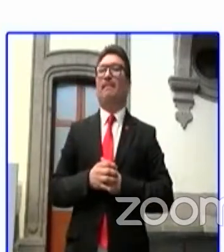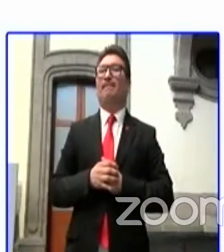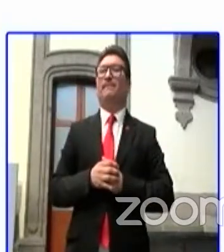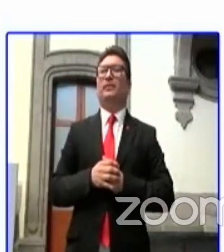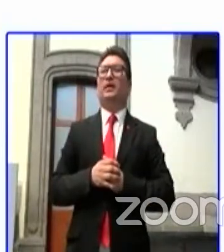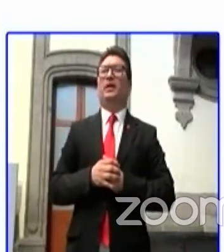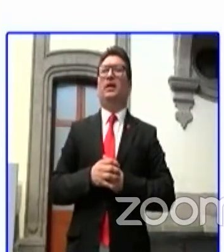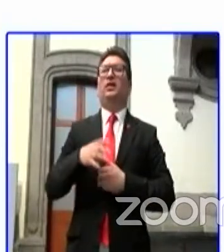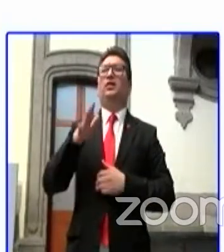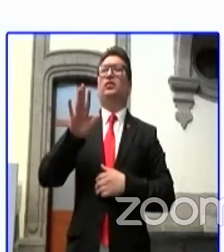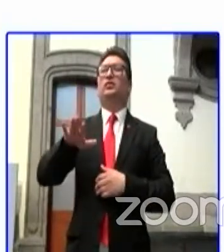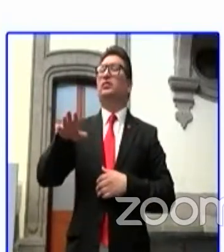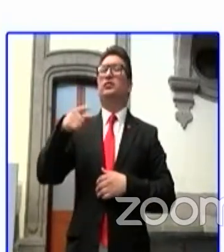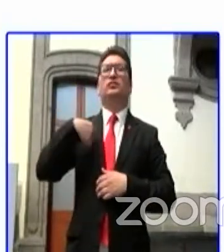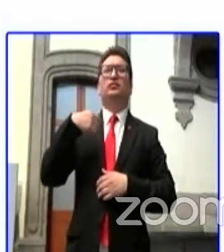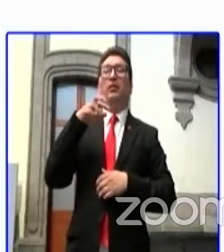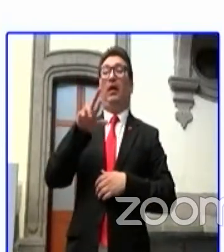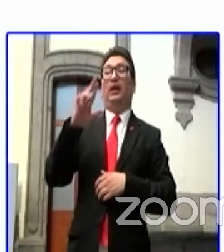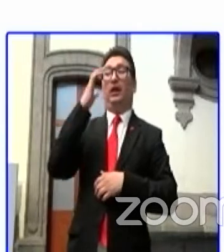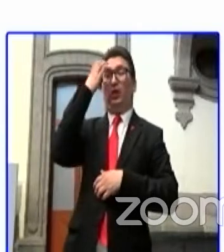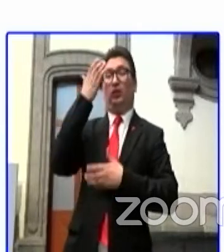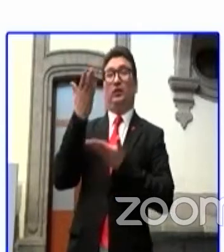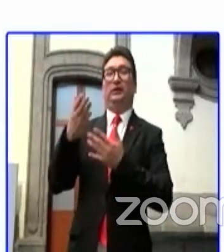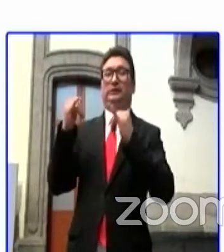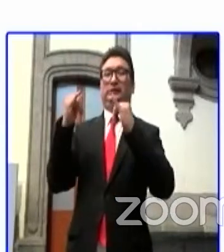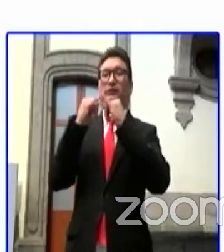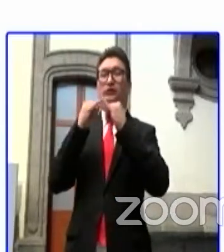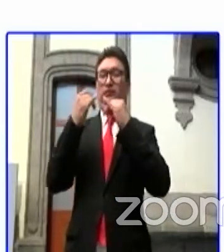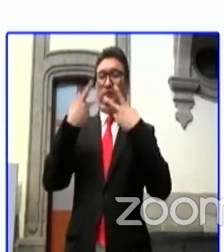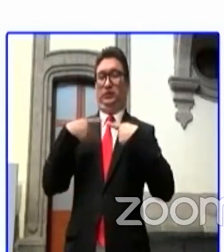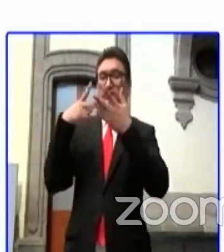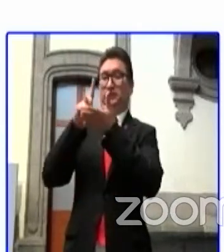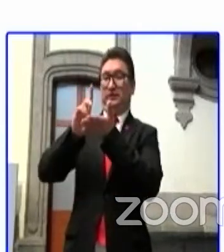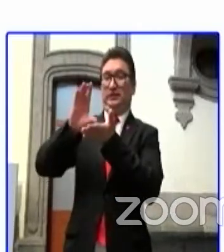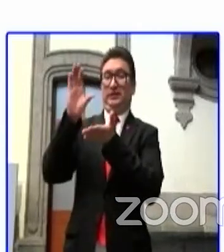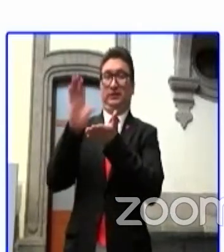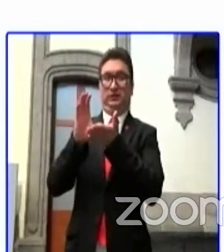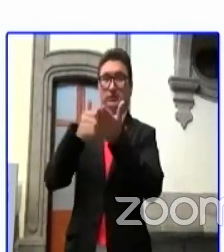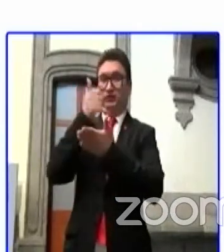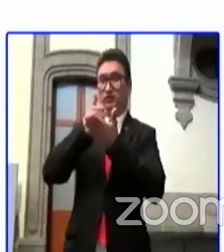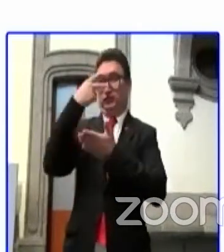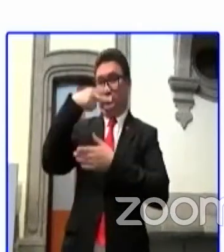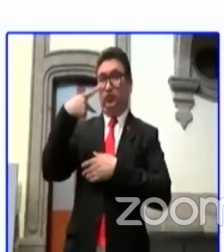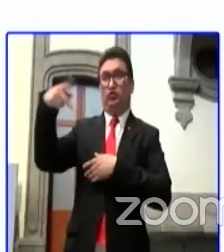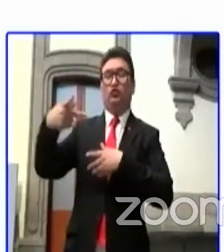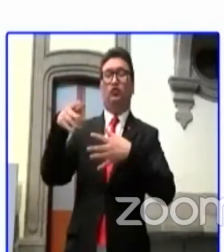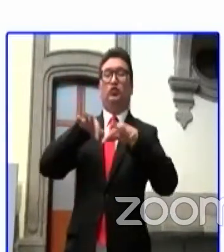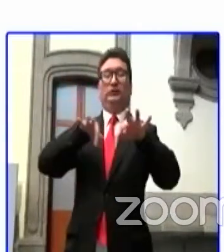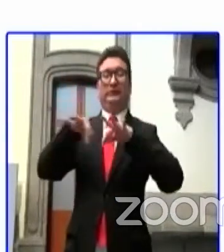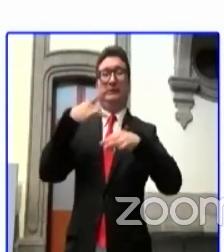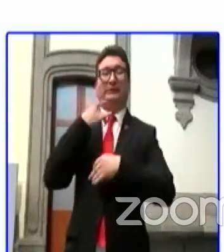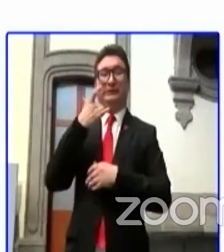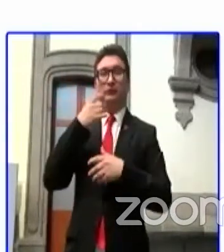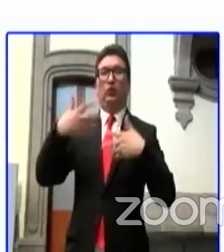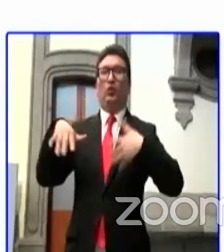Yo quiero reconocer el enorme esfuerzo que está haciendo el Instituto de las Personas con Discapacidad de la Ciudad de México por traer a todos los institutos